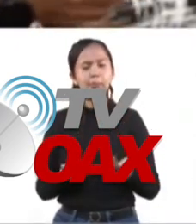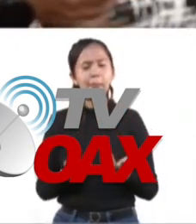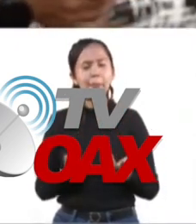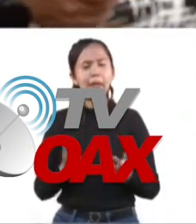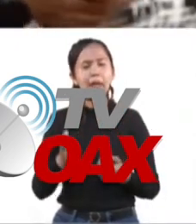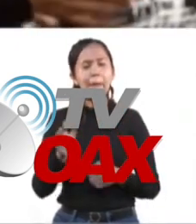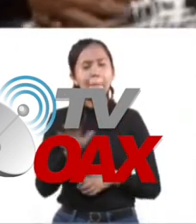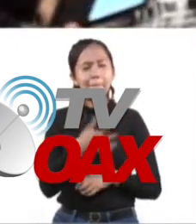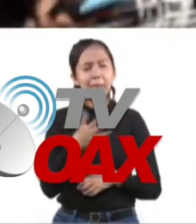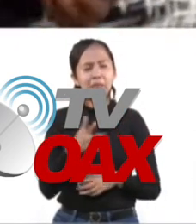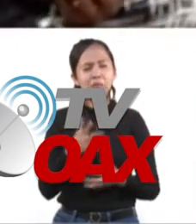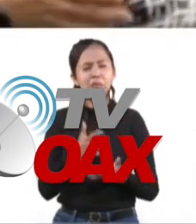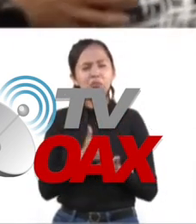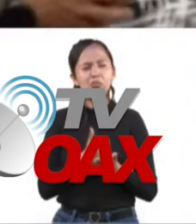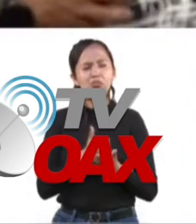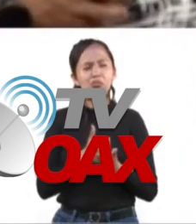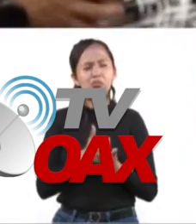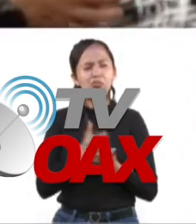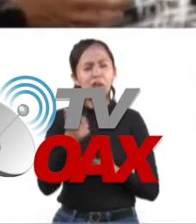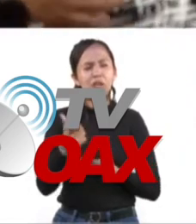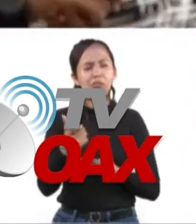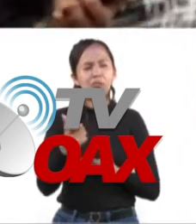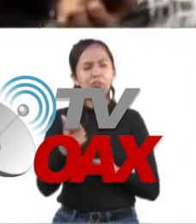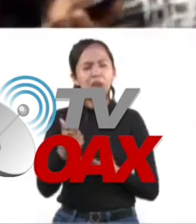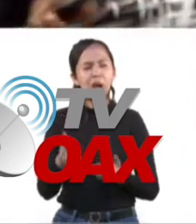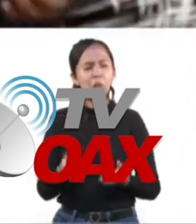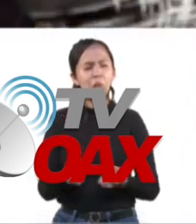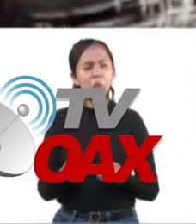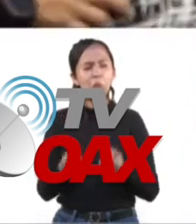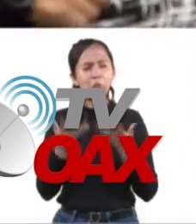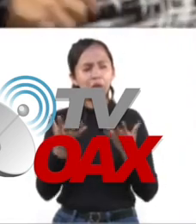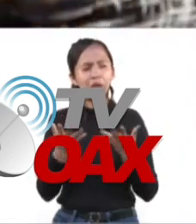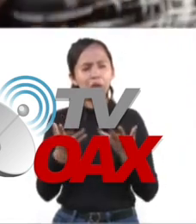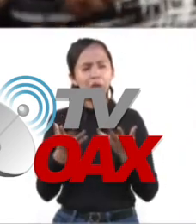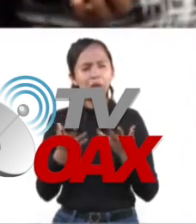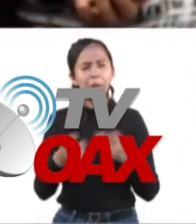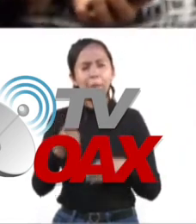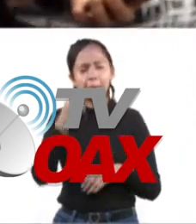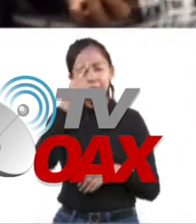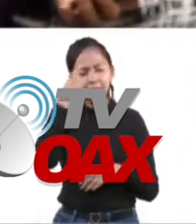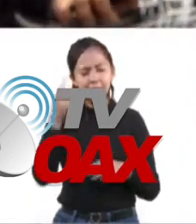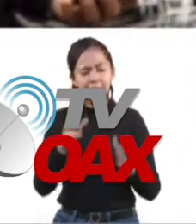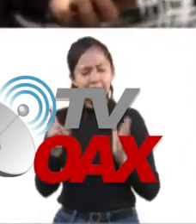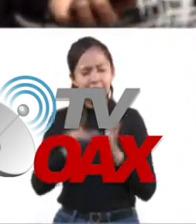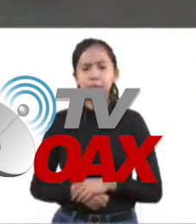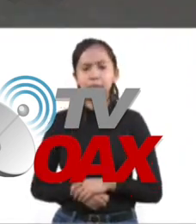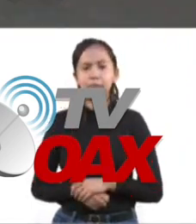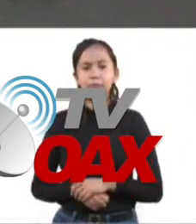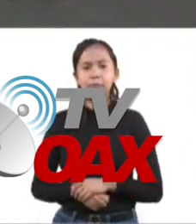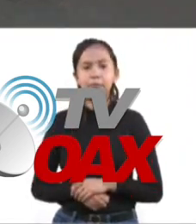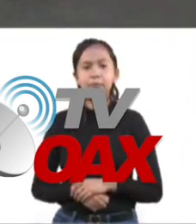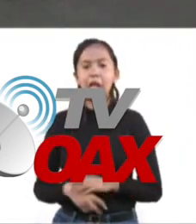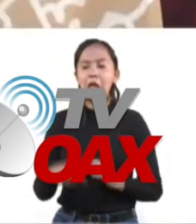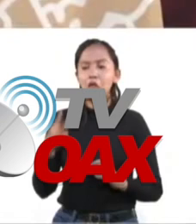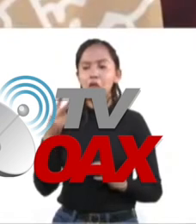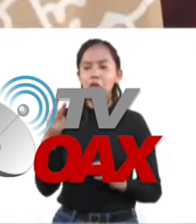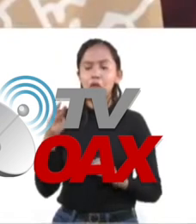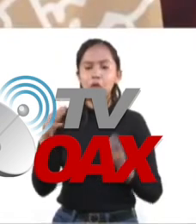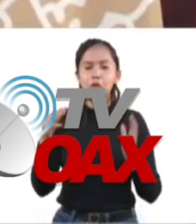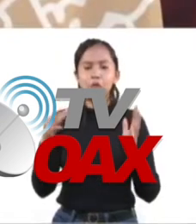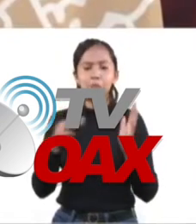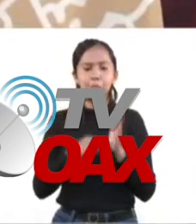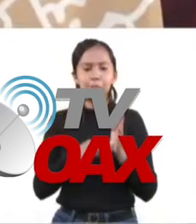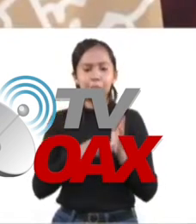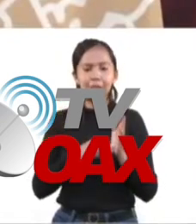¿Cuánto sería lo que se invertiría, bueno, nada más recordarnos, cuánto sería lo que se invertiría en la línea 3 del cablebús? Sobre 2.600